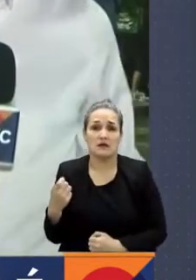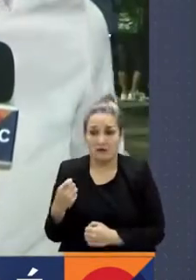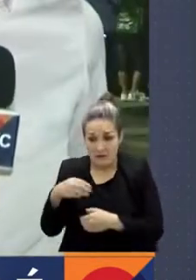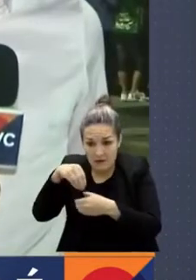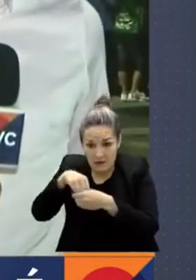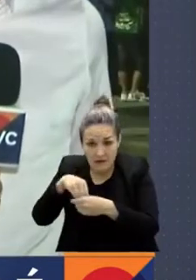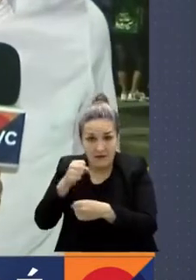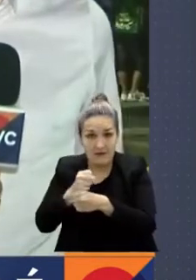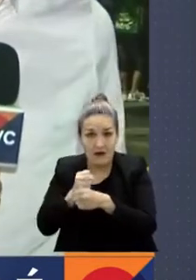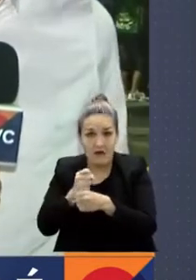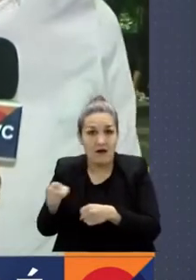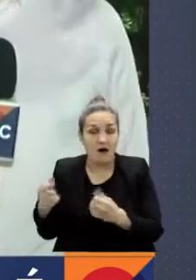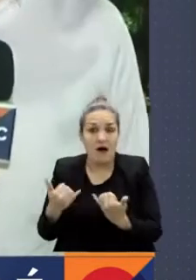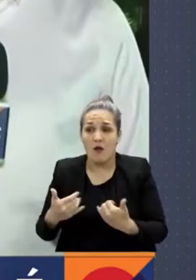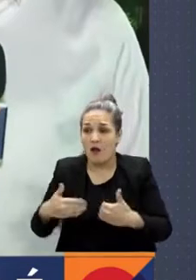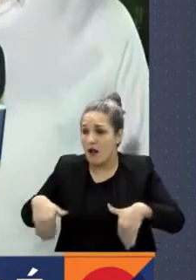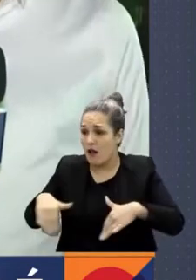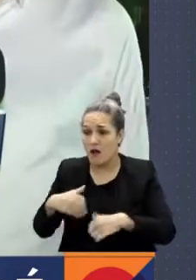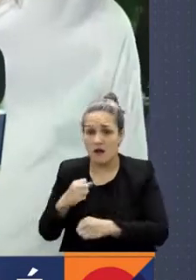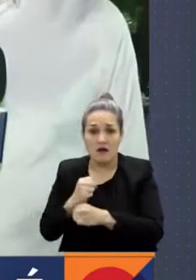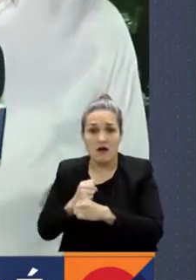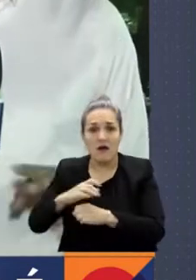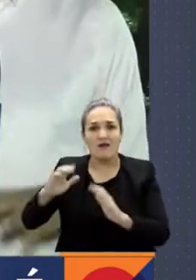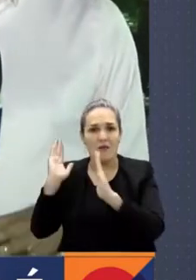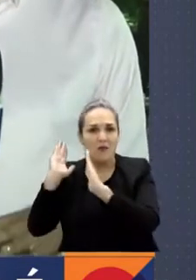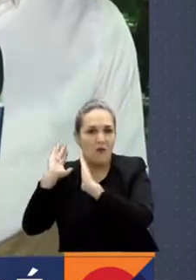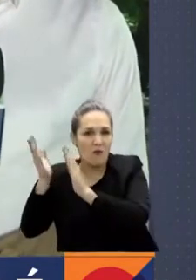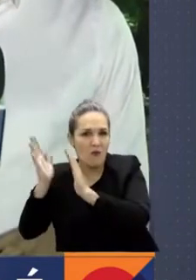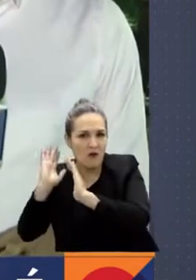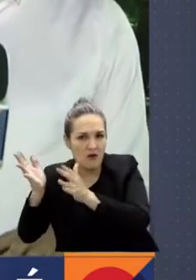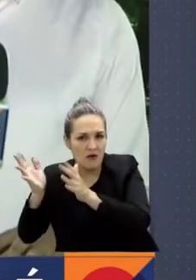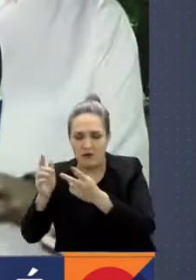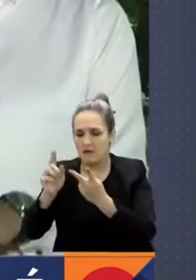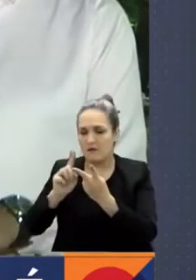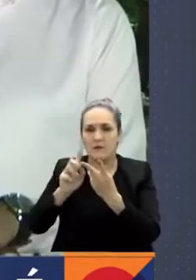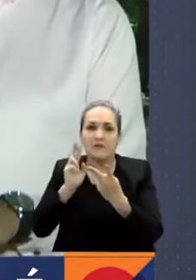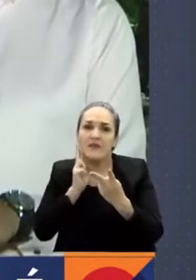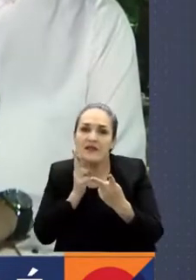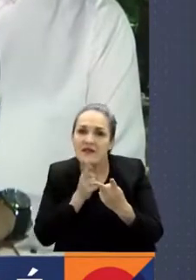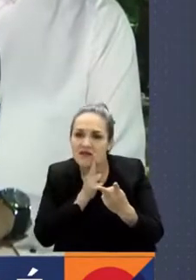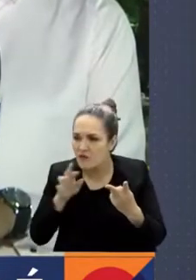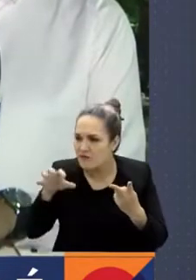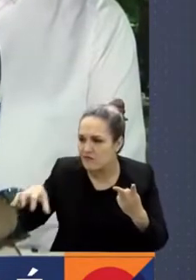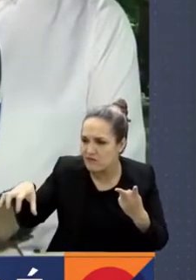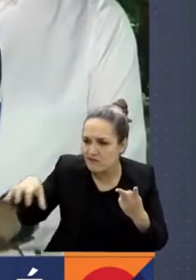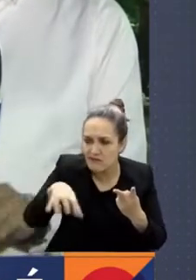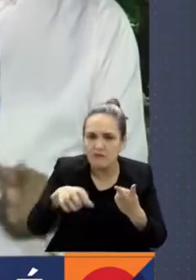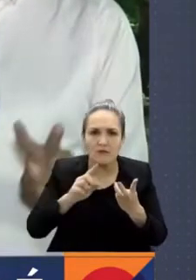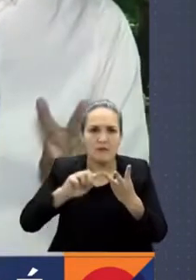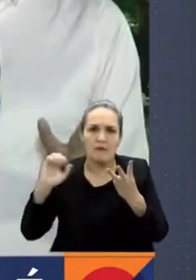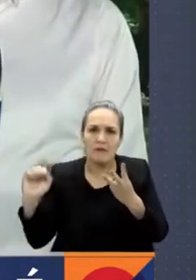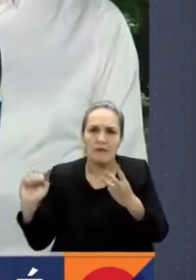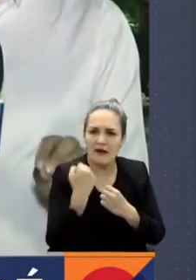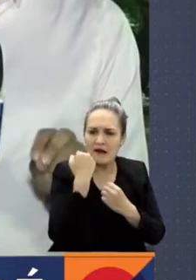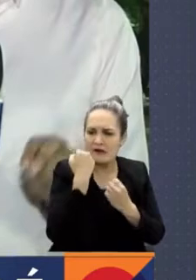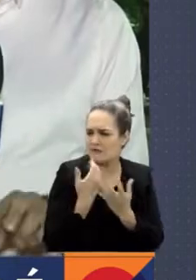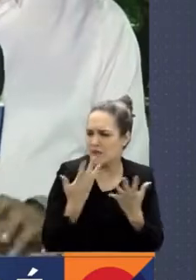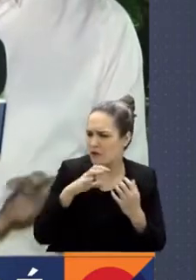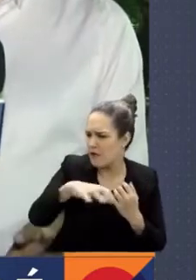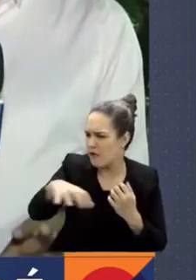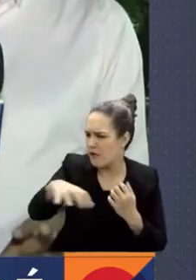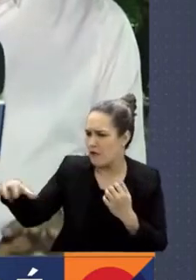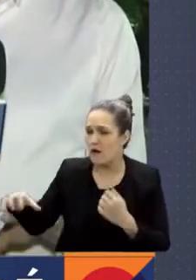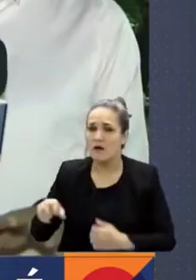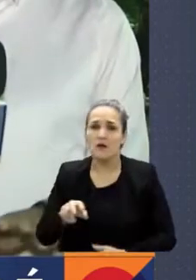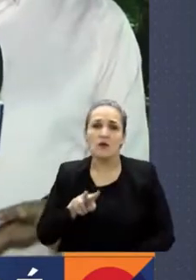todos. Recordemos que justamente ahí pues hay bodegas, funcionan restaurantes y también hay que mencionar que 2